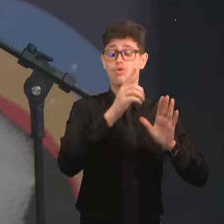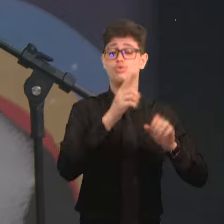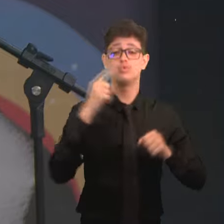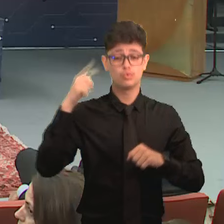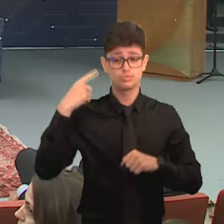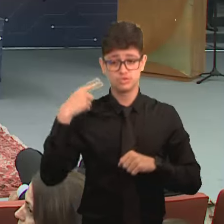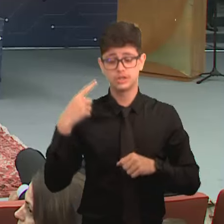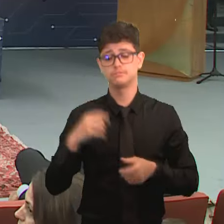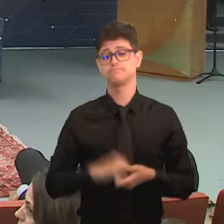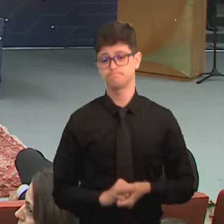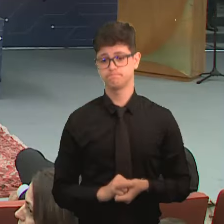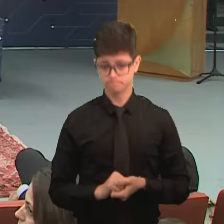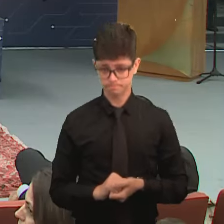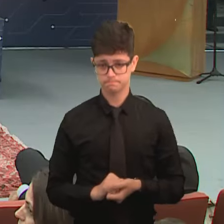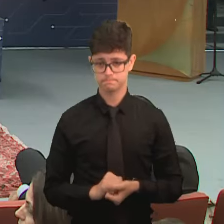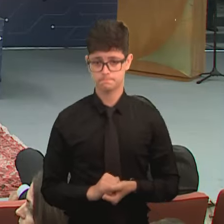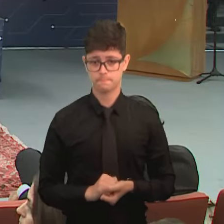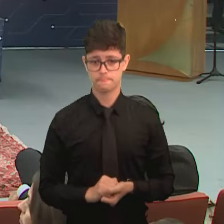derecho.